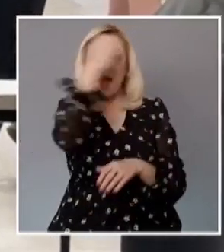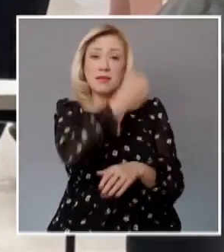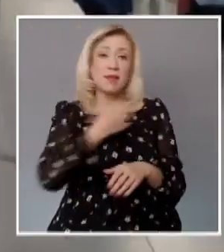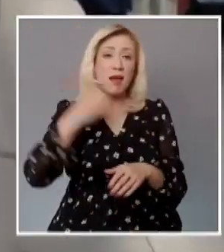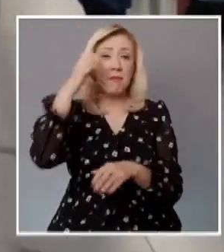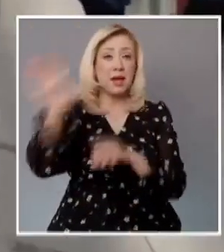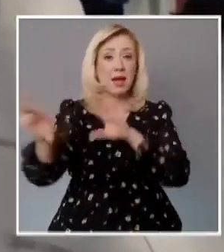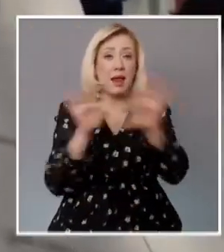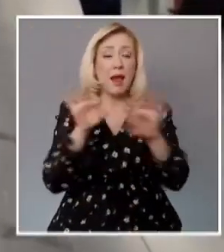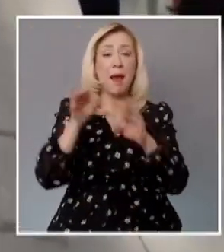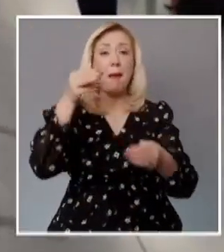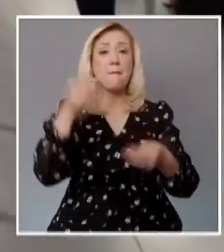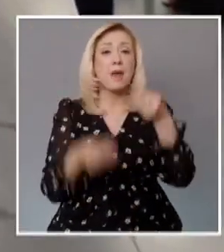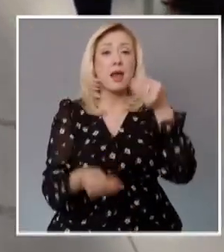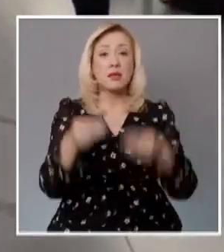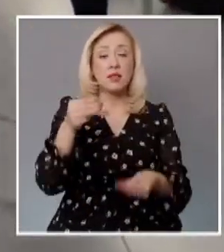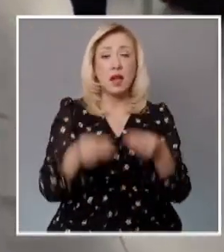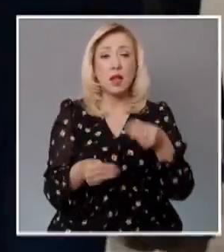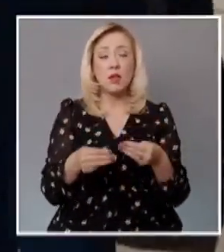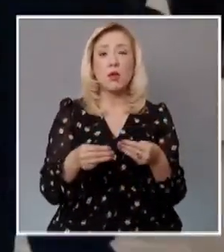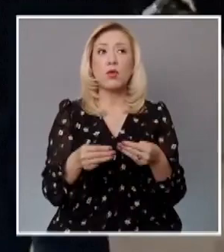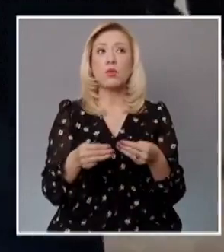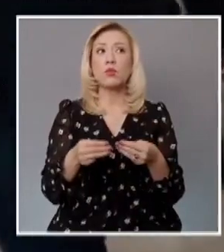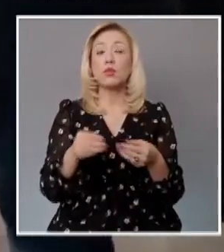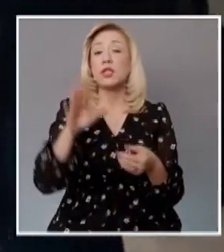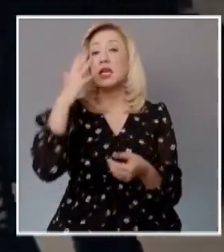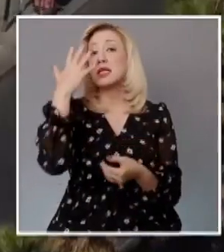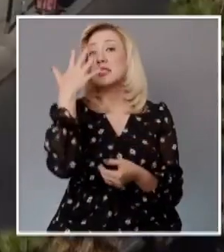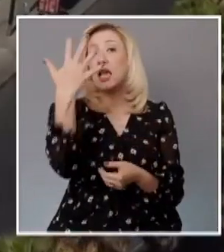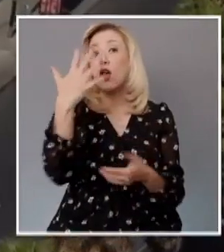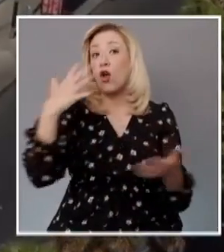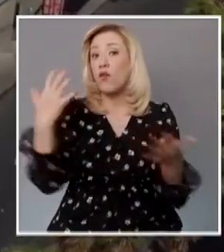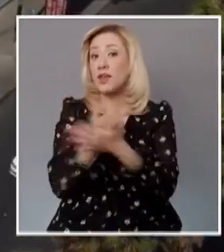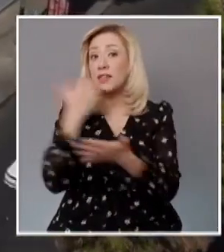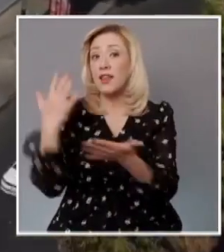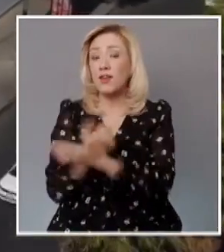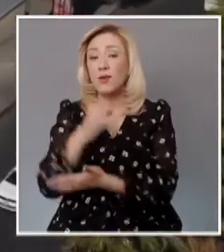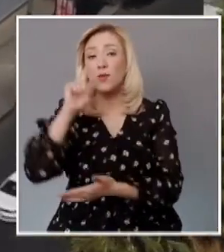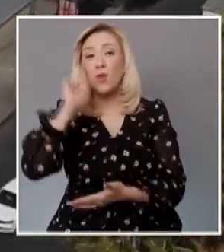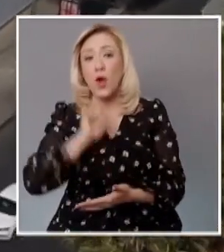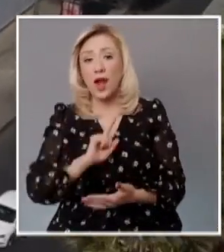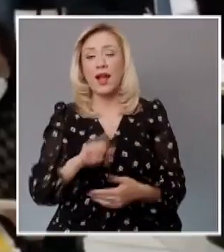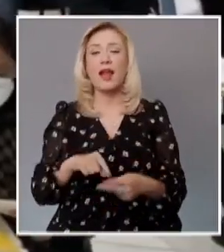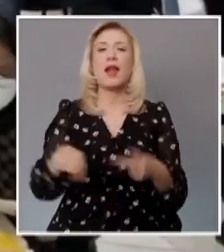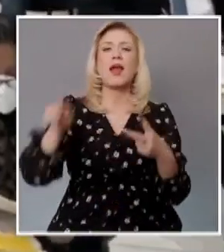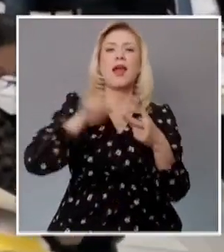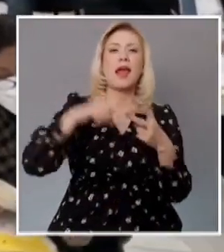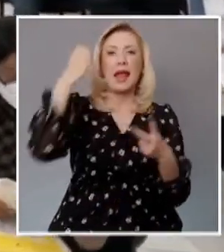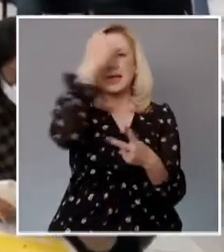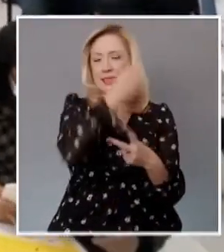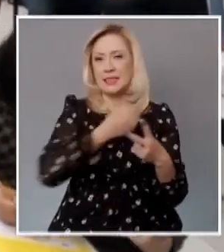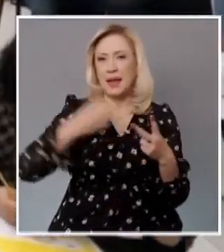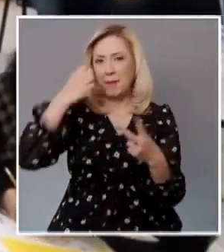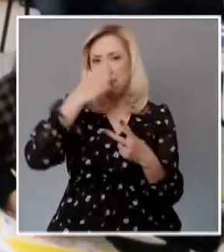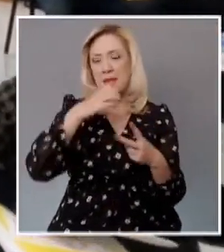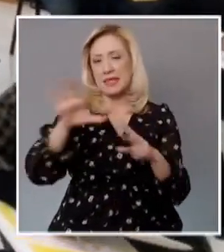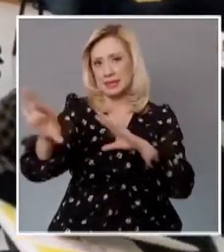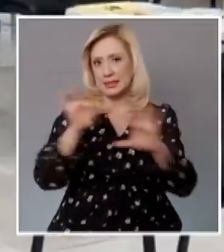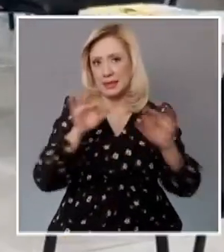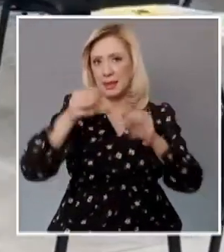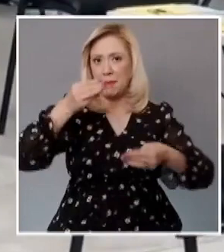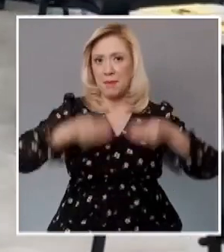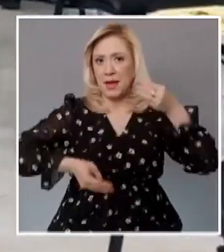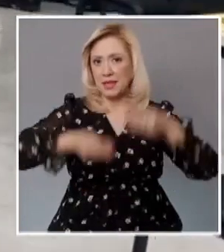de circuito, hubo 5 vencedoras. En el segundo concurso interno de oposición, para la designación de magistradas y